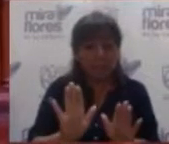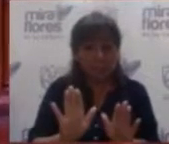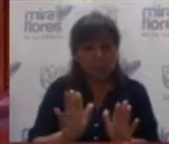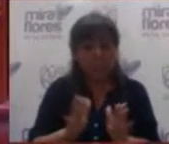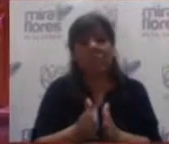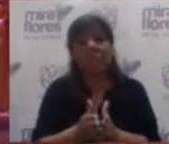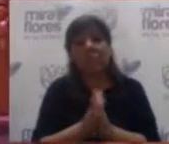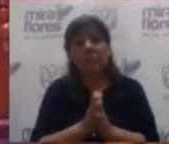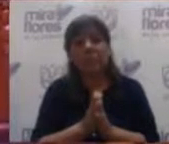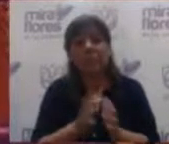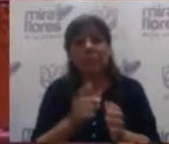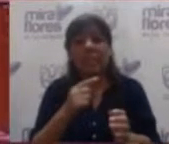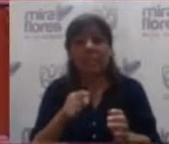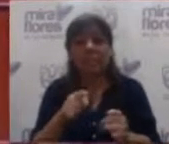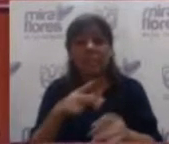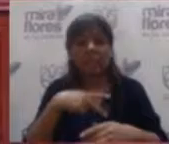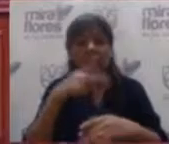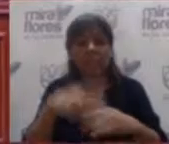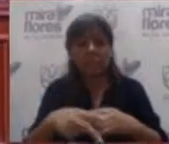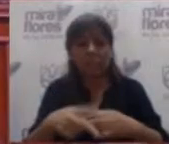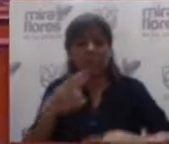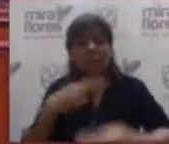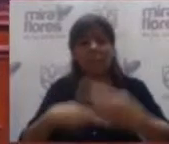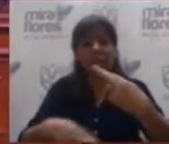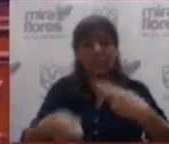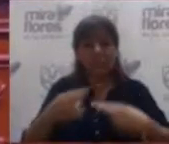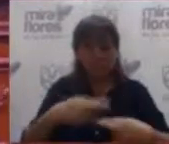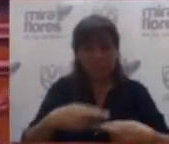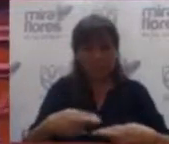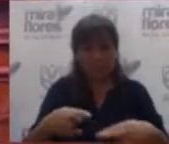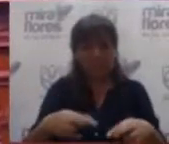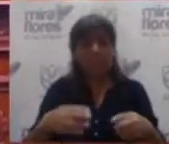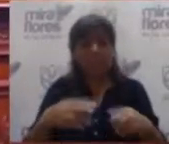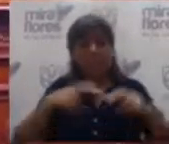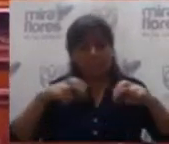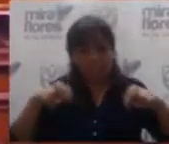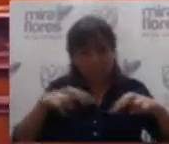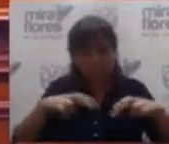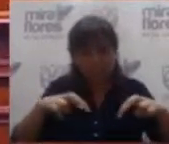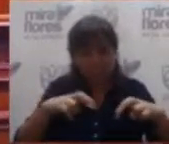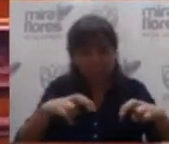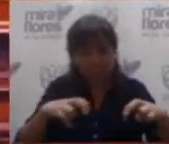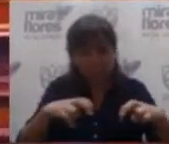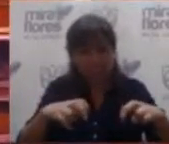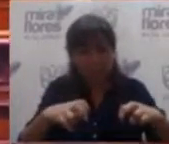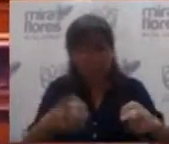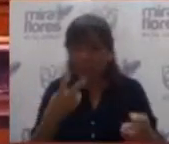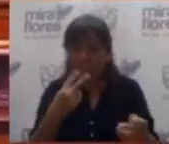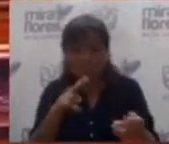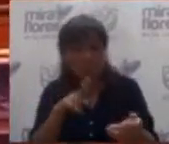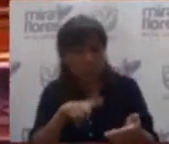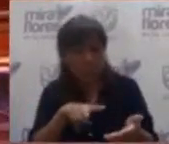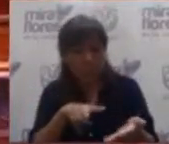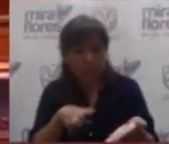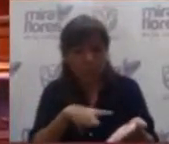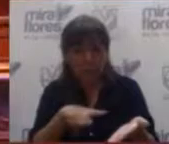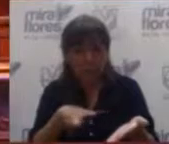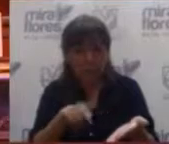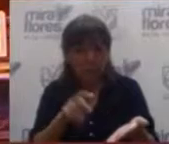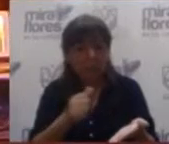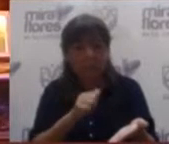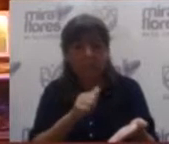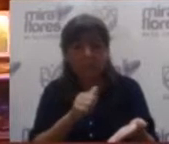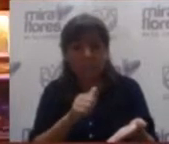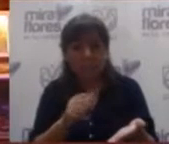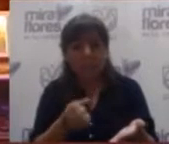este proyecto regrese a la comisión, porque revisándolo he visto que hay algunas cosas que no son muy claras sobre